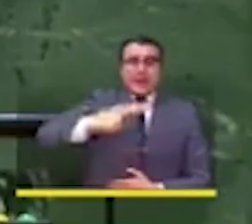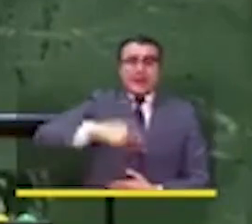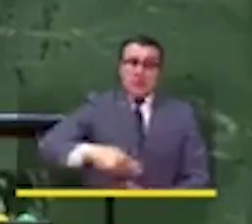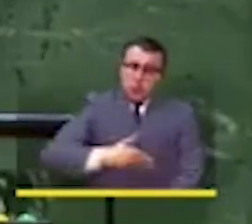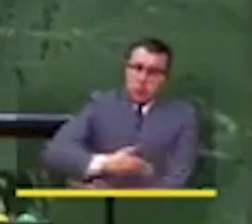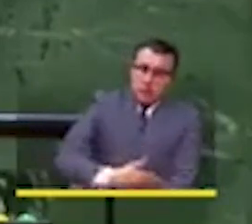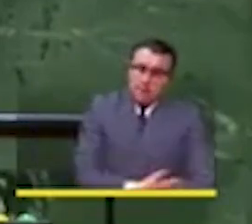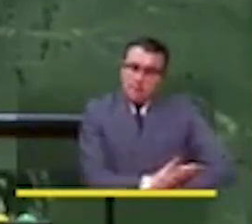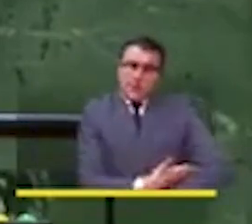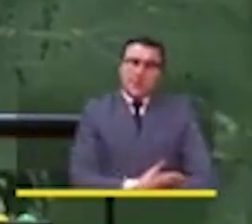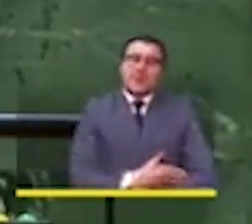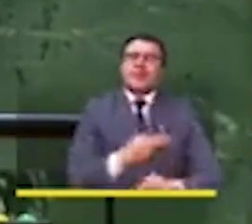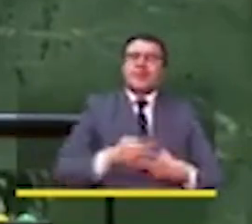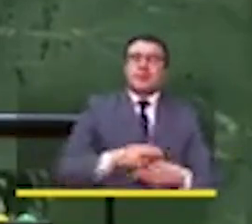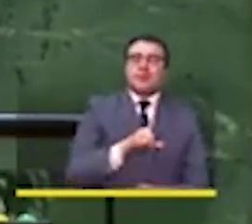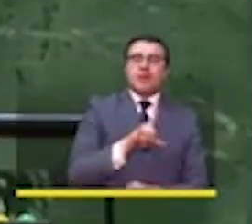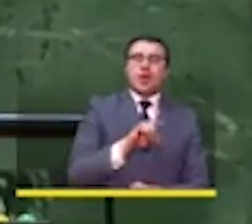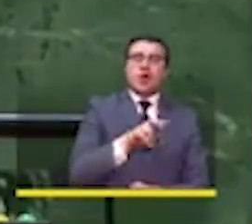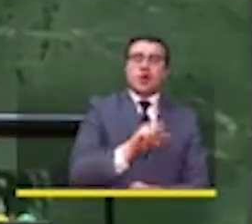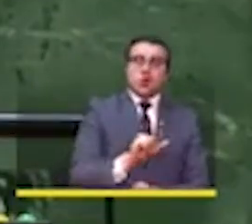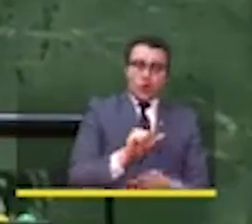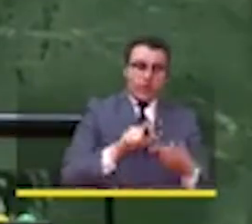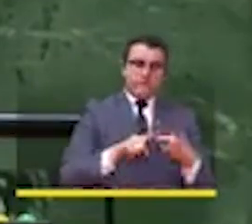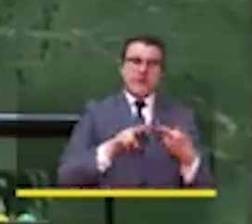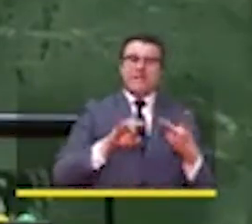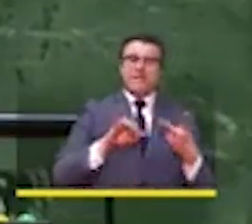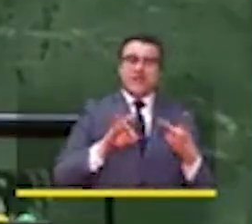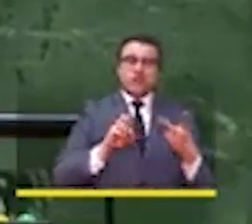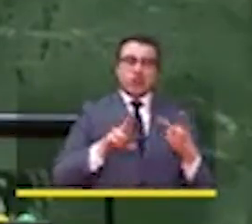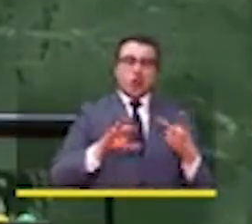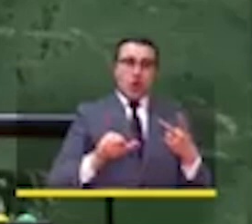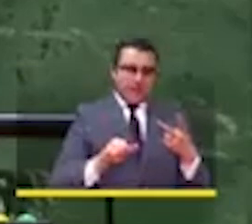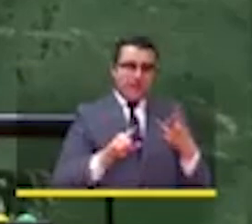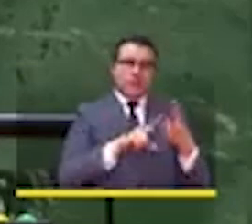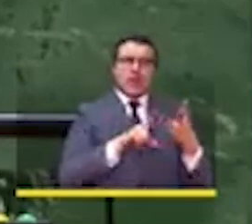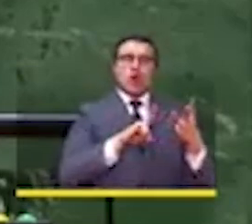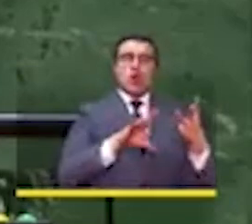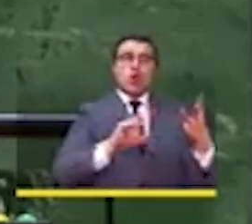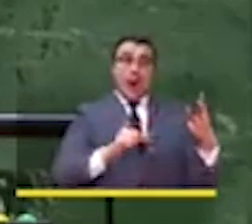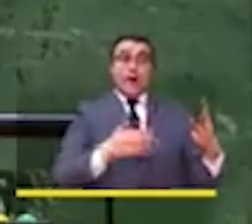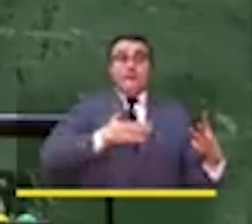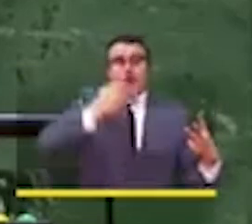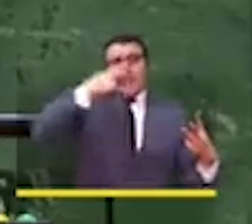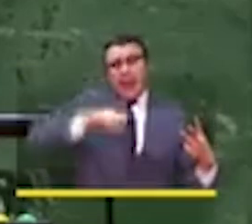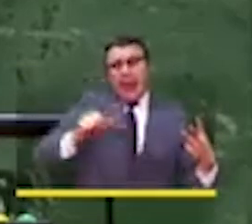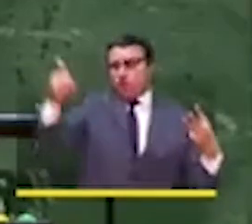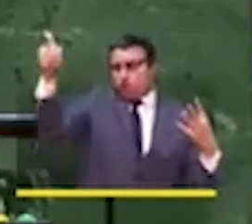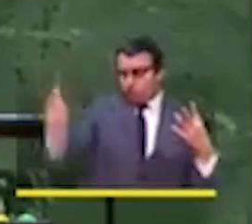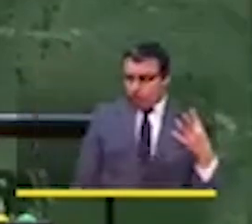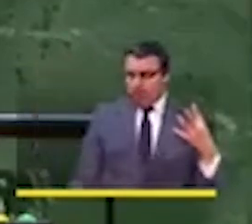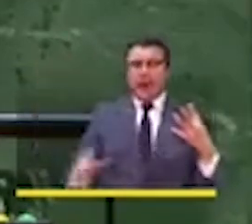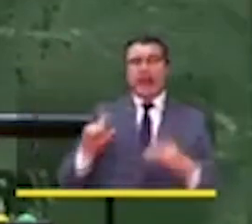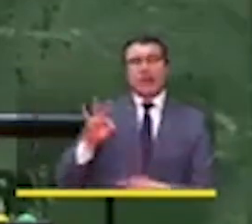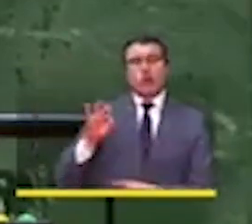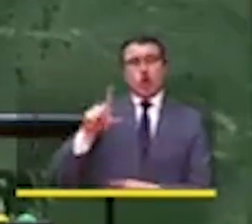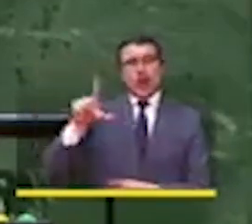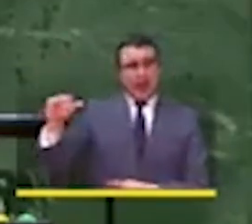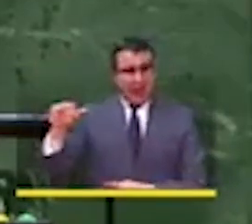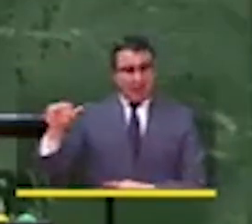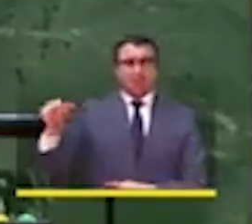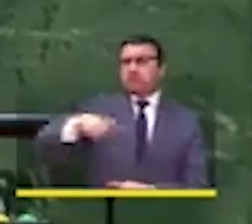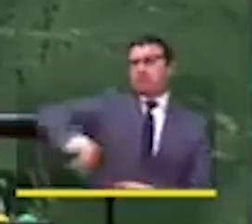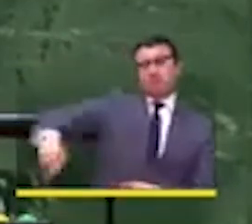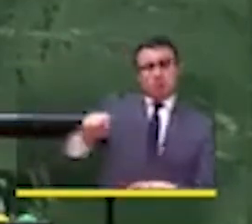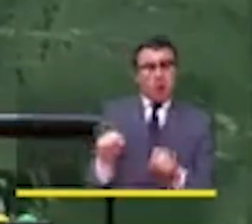Luna, Victoria y Luca, y mi hija menor, Antonella, puedan vivir